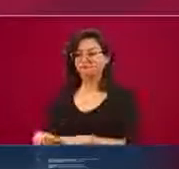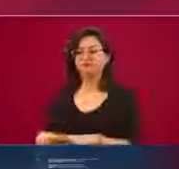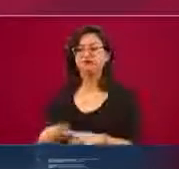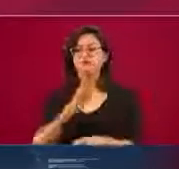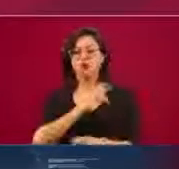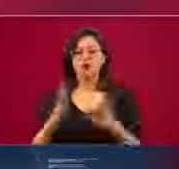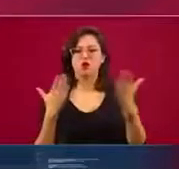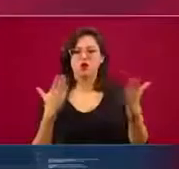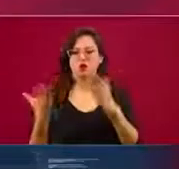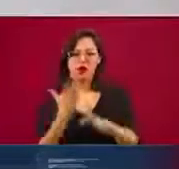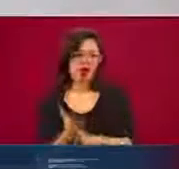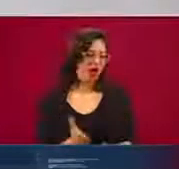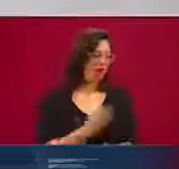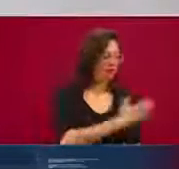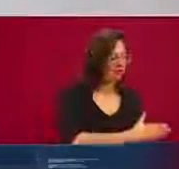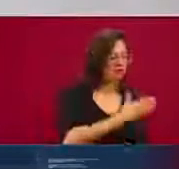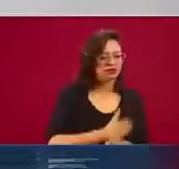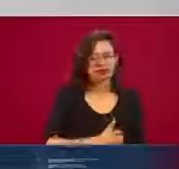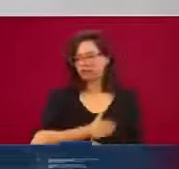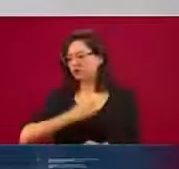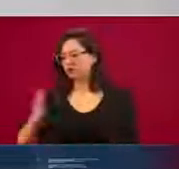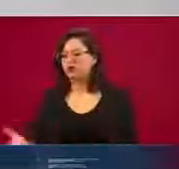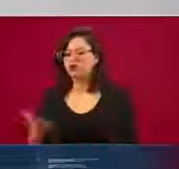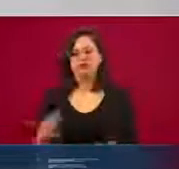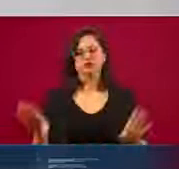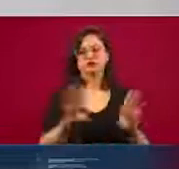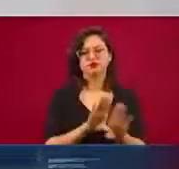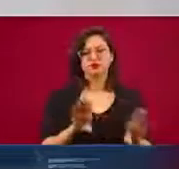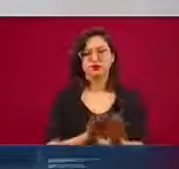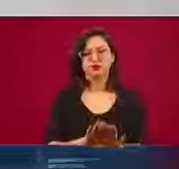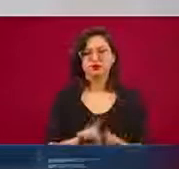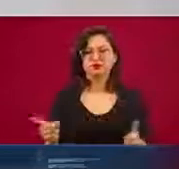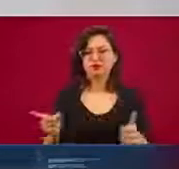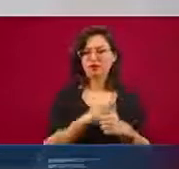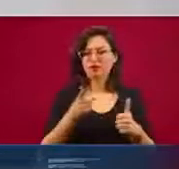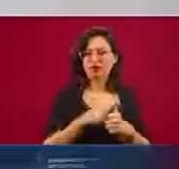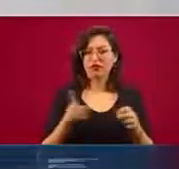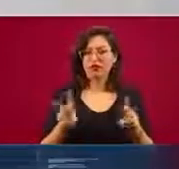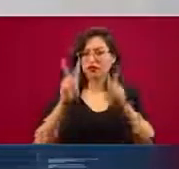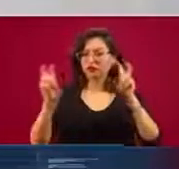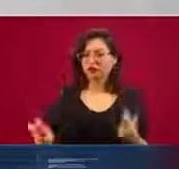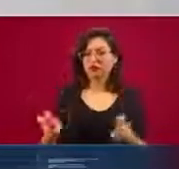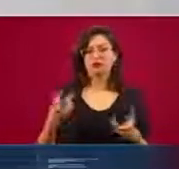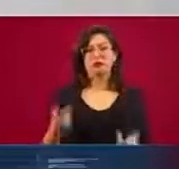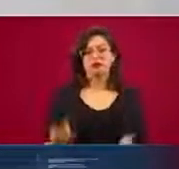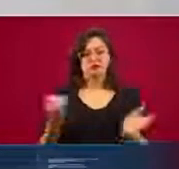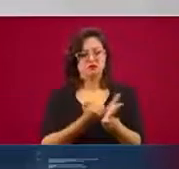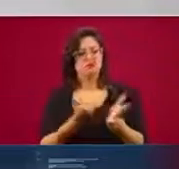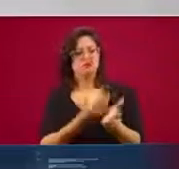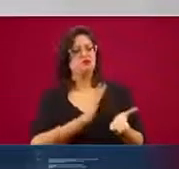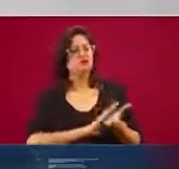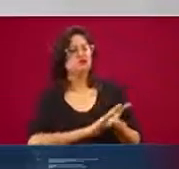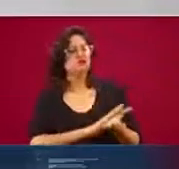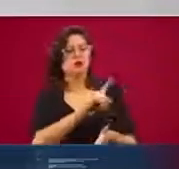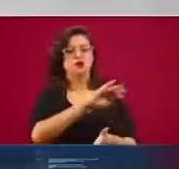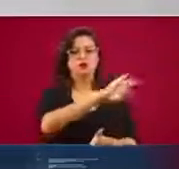ya detectamos de otra manera la facturación falsa y la estamos combatiendo. Entonces, ese es el sentido de lo que él